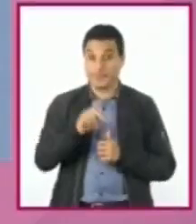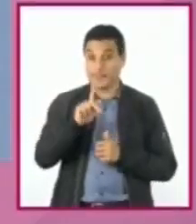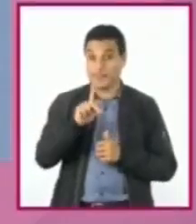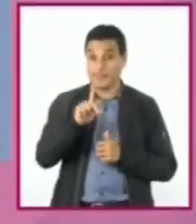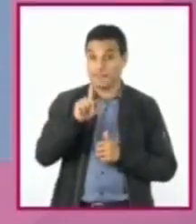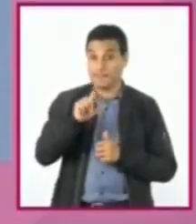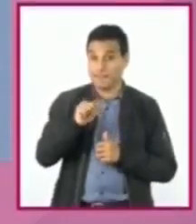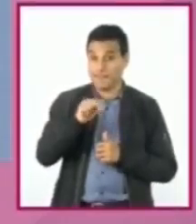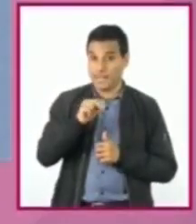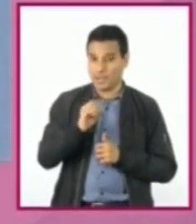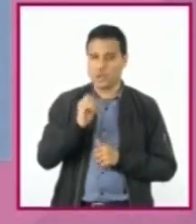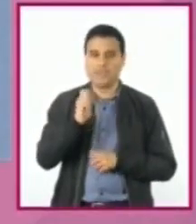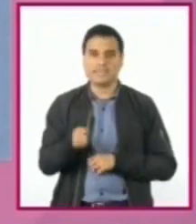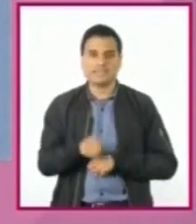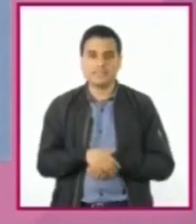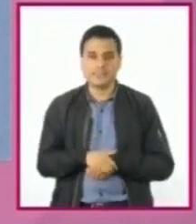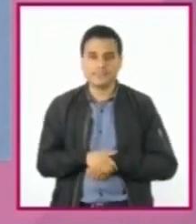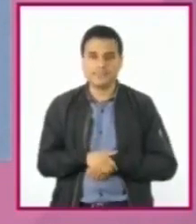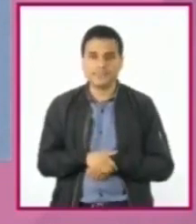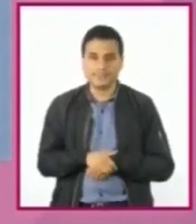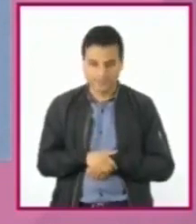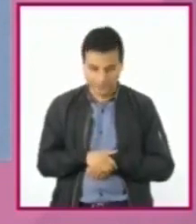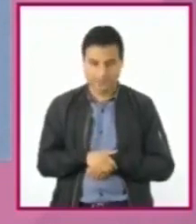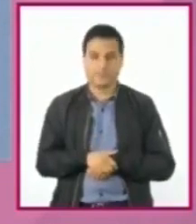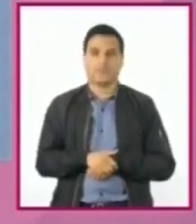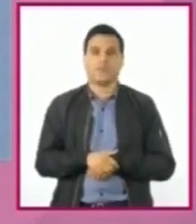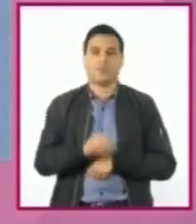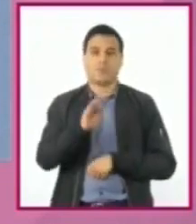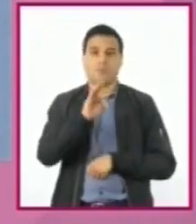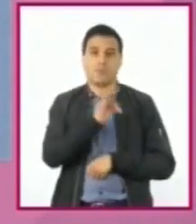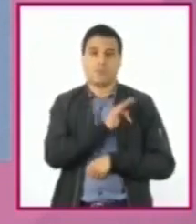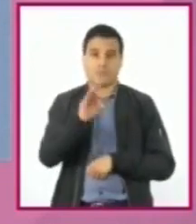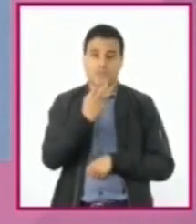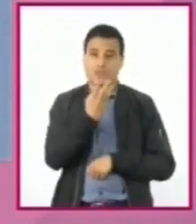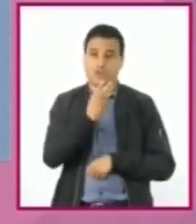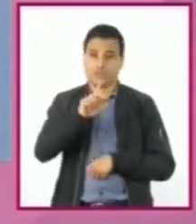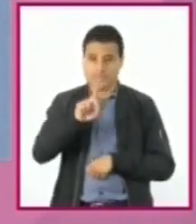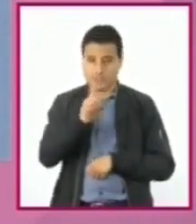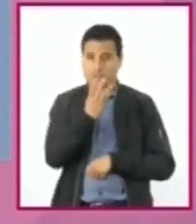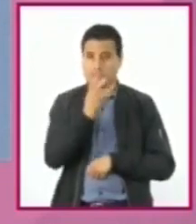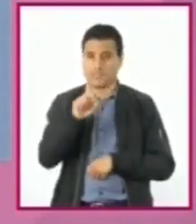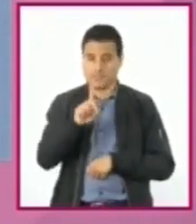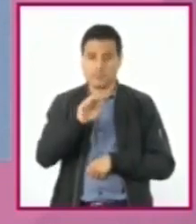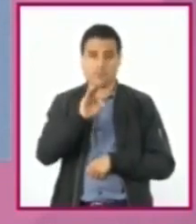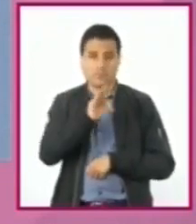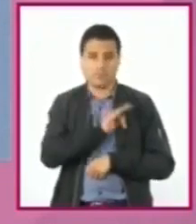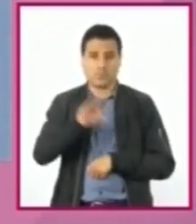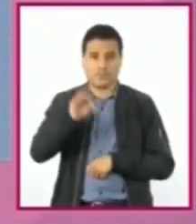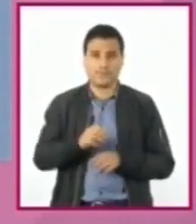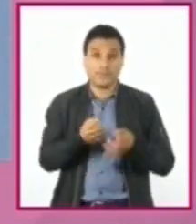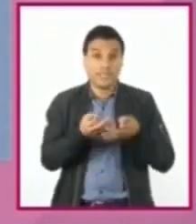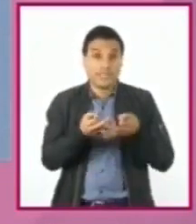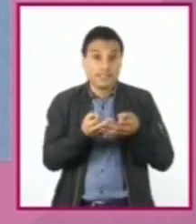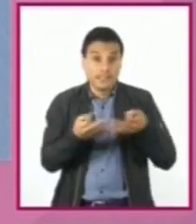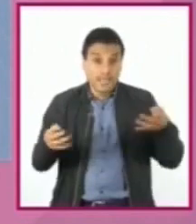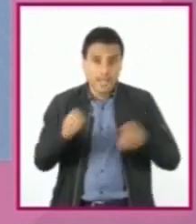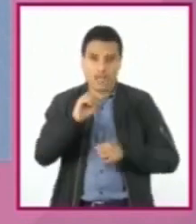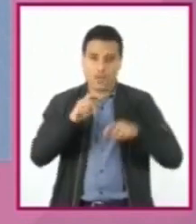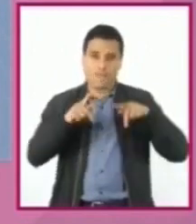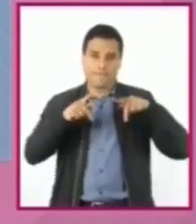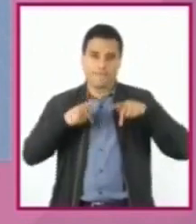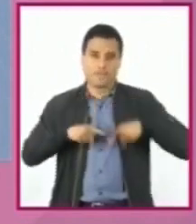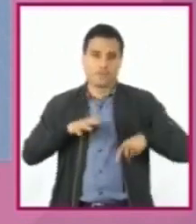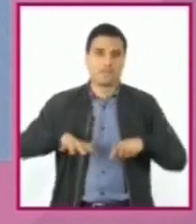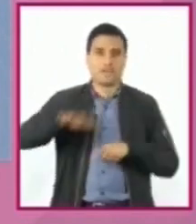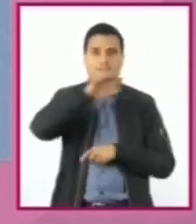son representaciones esquemáticas de 2 o 3 dimensiones y a determinada escala pueden ser de un terreno o una población,